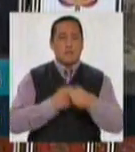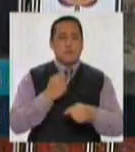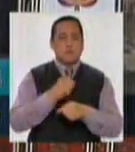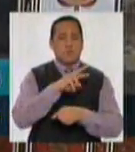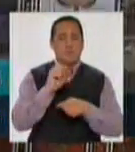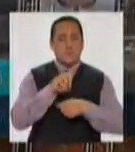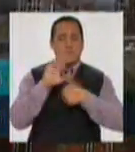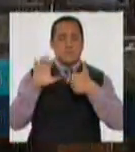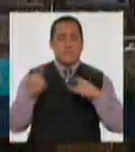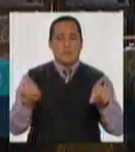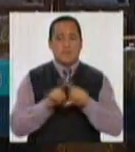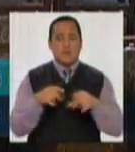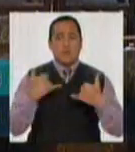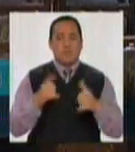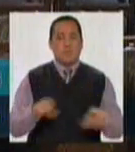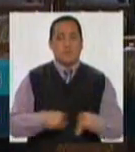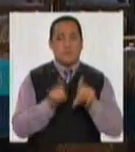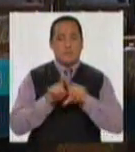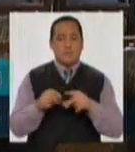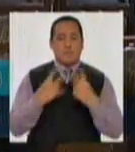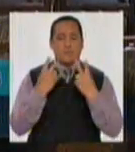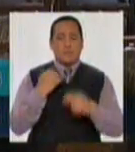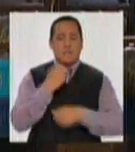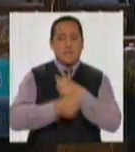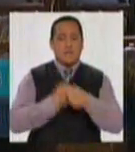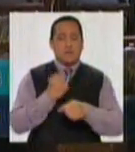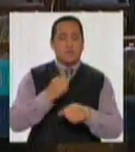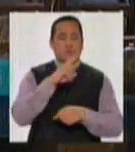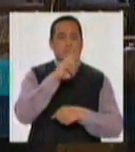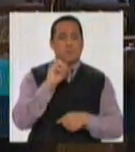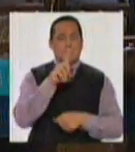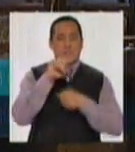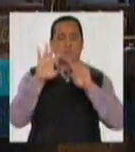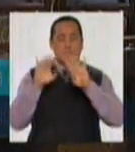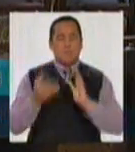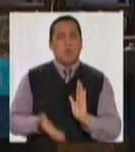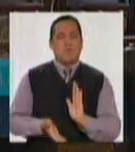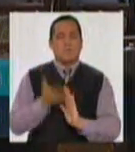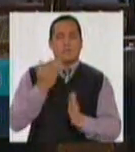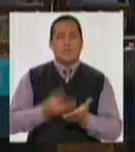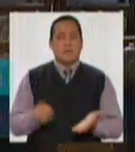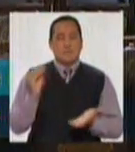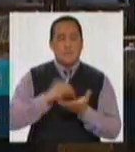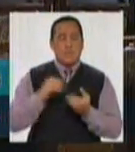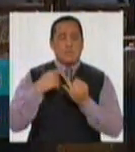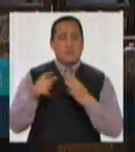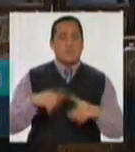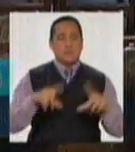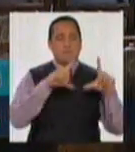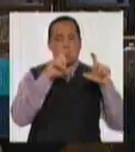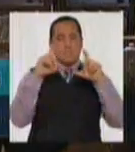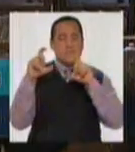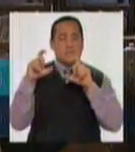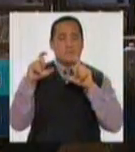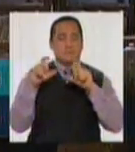Río de Janeiro y los Juegos Panamericanos en 2019 van a aumentar aún más el número de turistas.